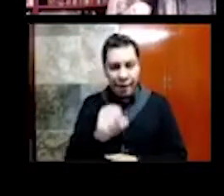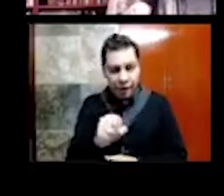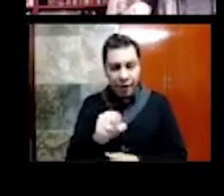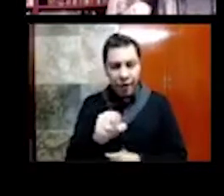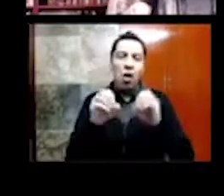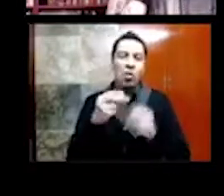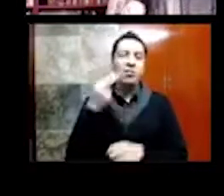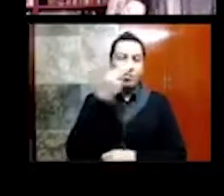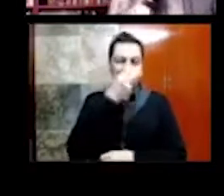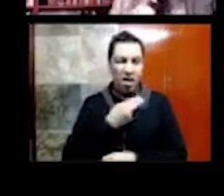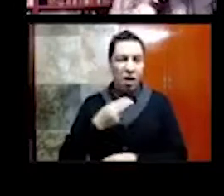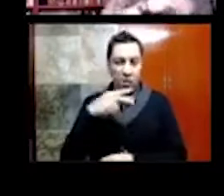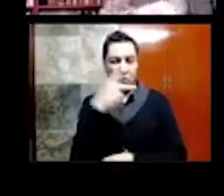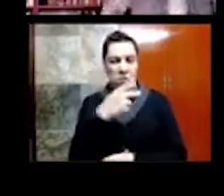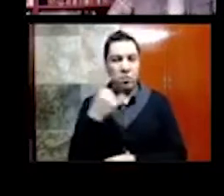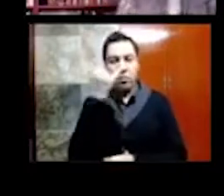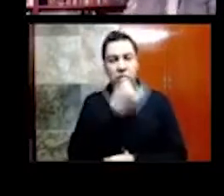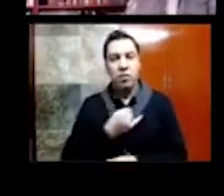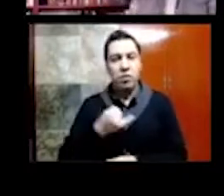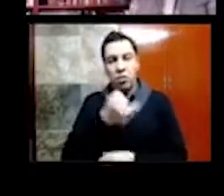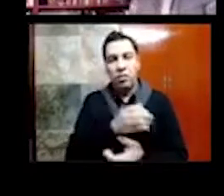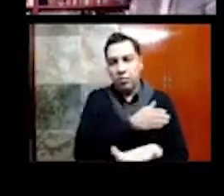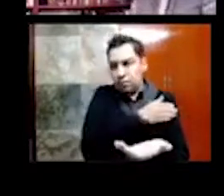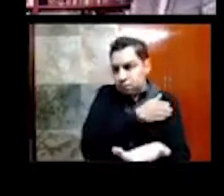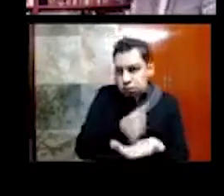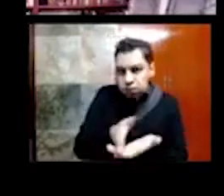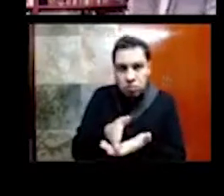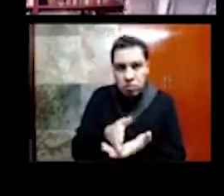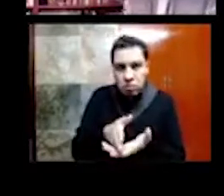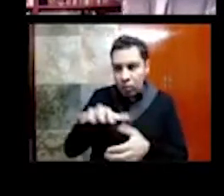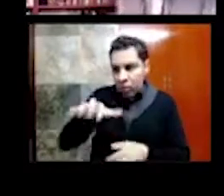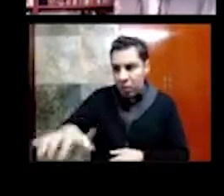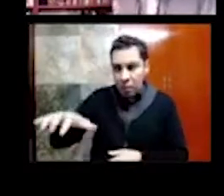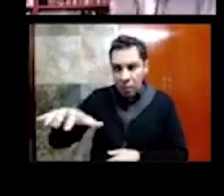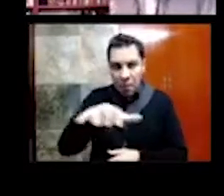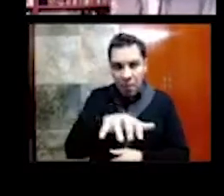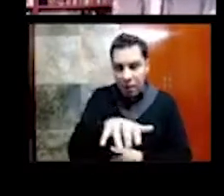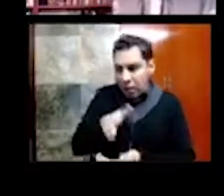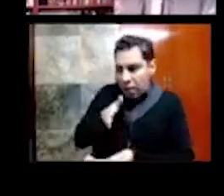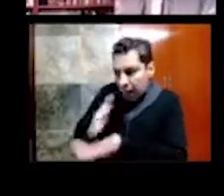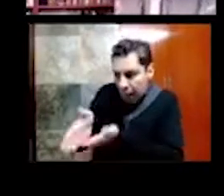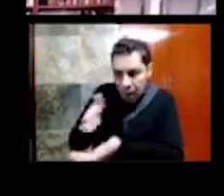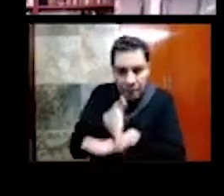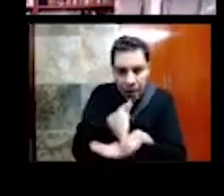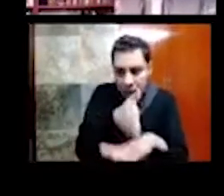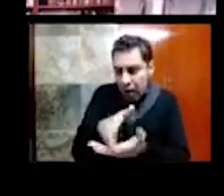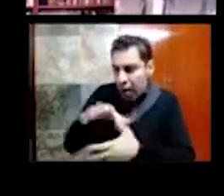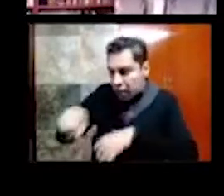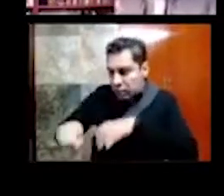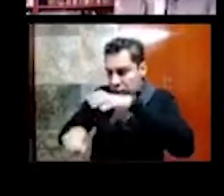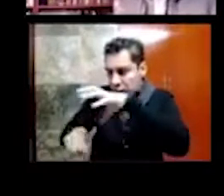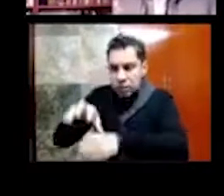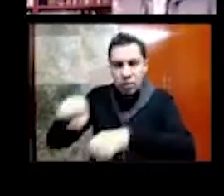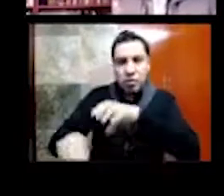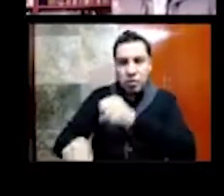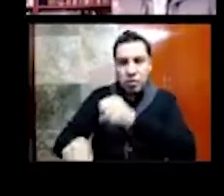enorme. Y por otro lado, los pueblos de las riberas también ya con un desarrollo importante antes de la